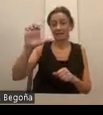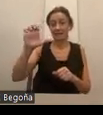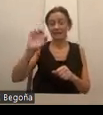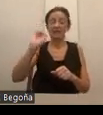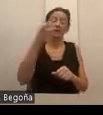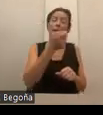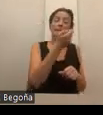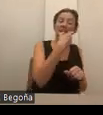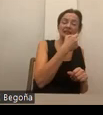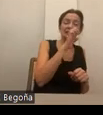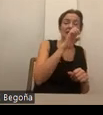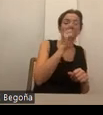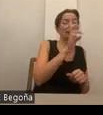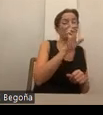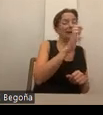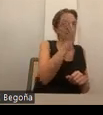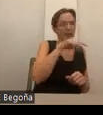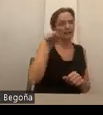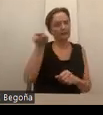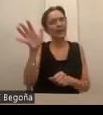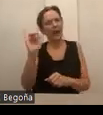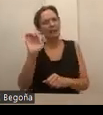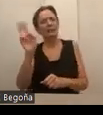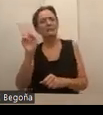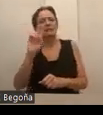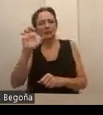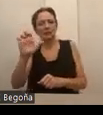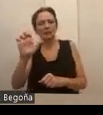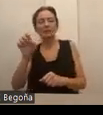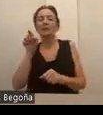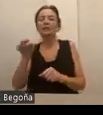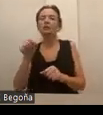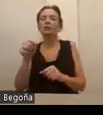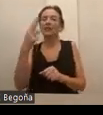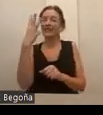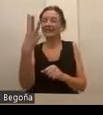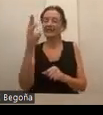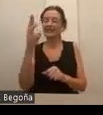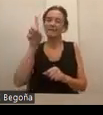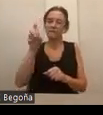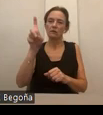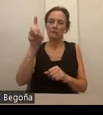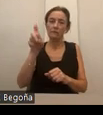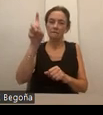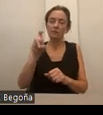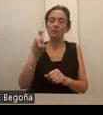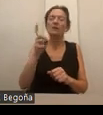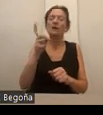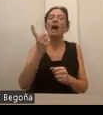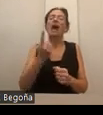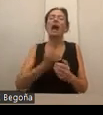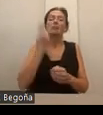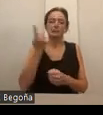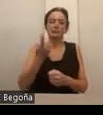anterior. Y la dosis sería 3 pulsaciones 3 veces al día, un total de 9 pulsaciones al día directamente en la